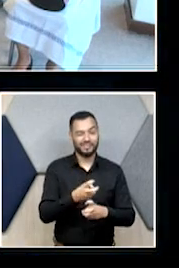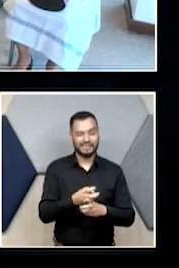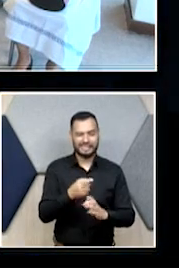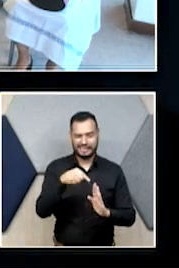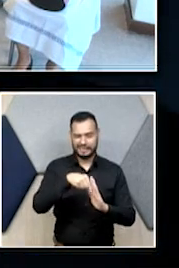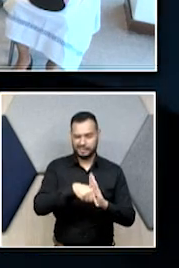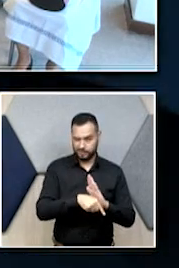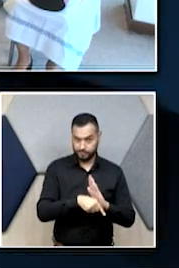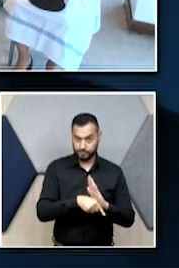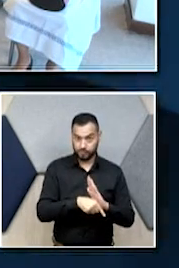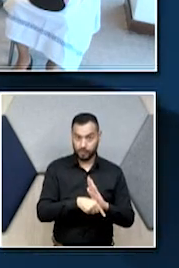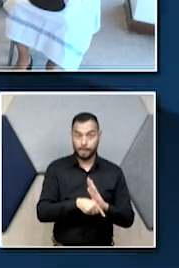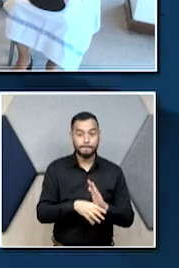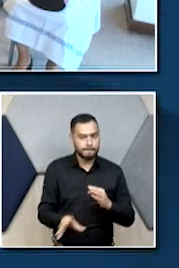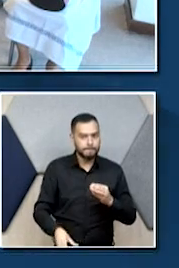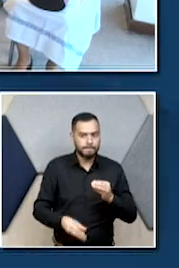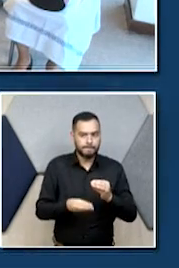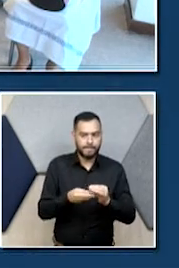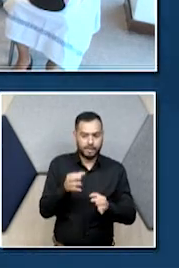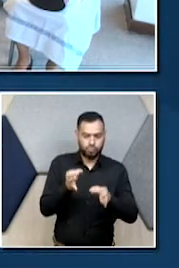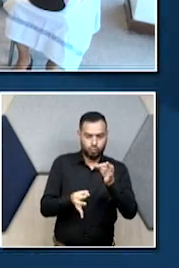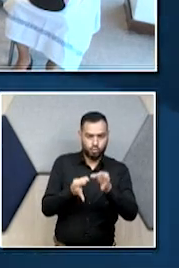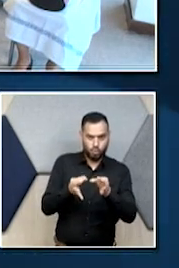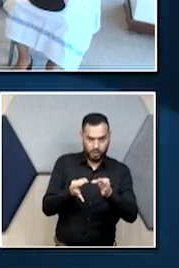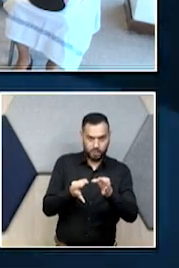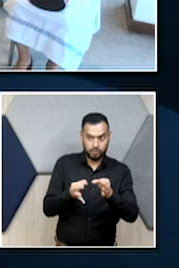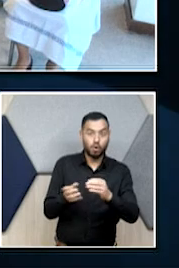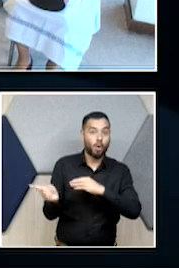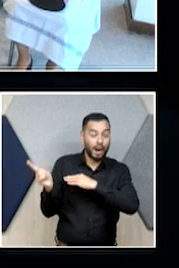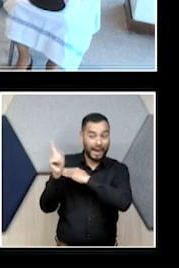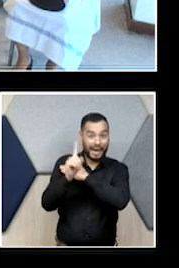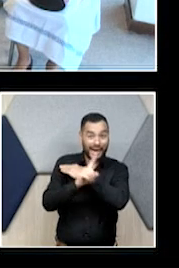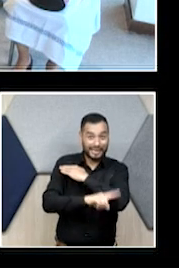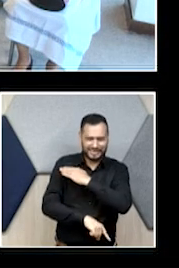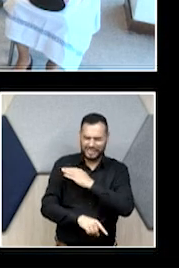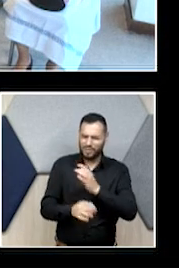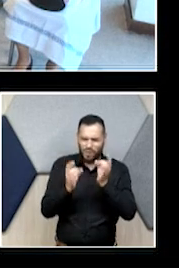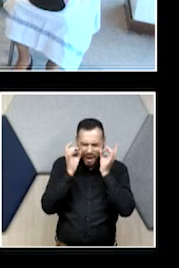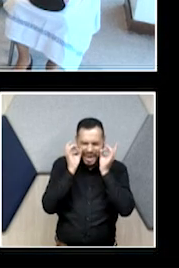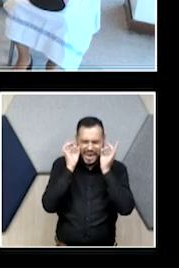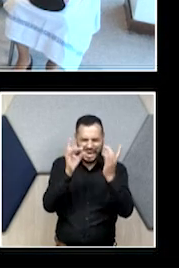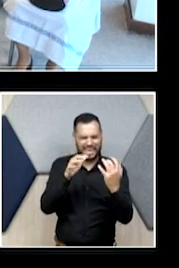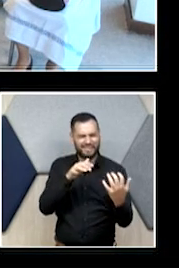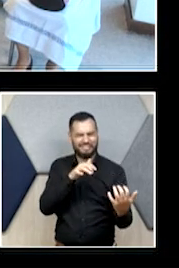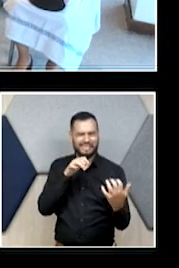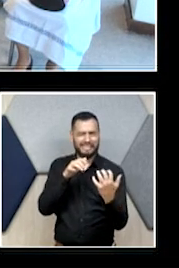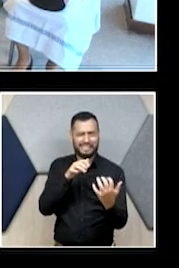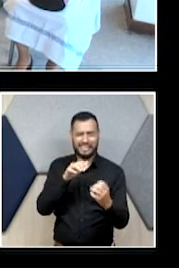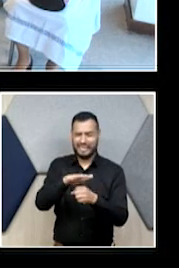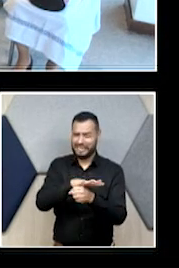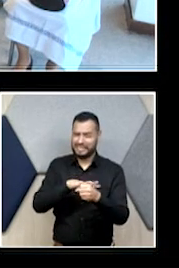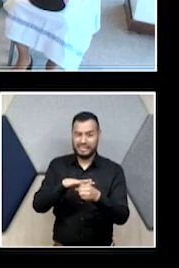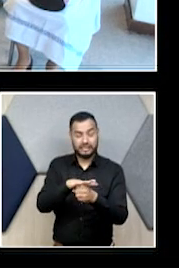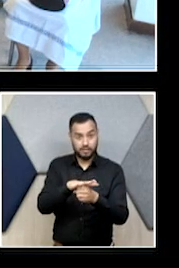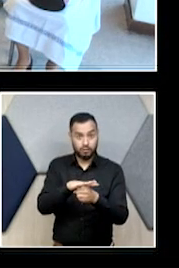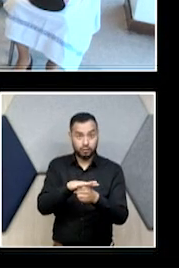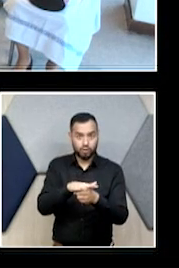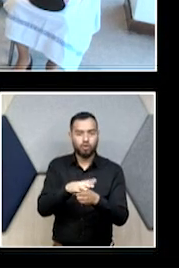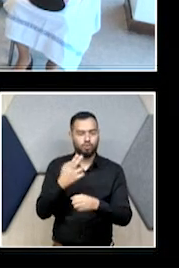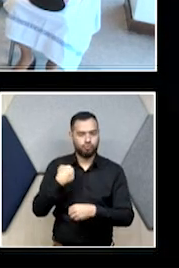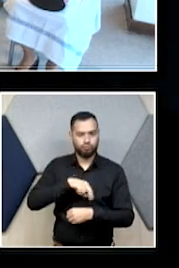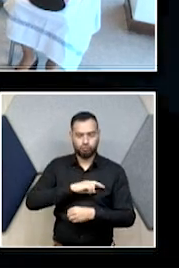Además del juzgamiento y la sanción de los más graves crímenes, nosotros atendemos